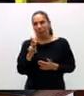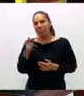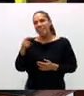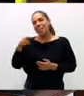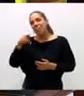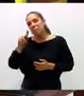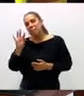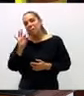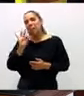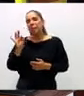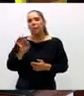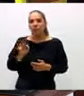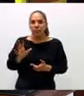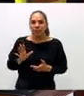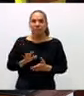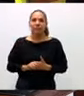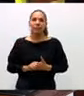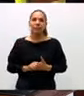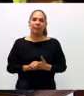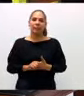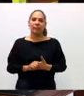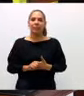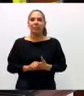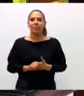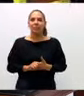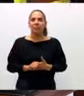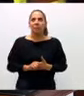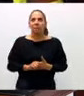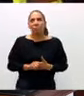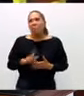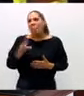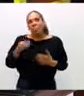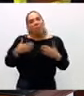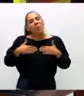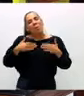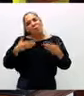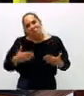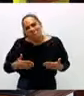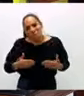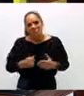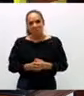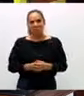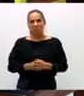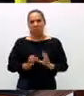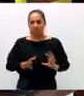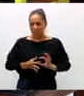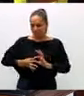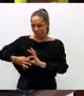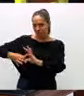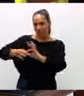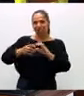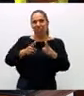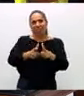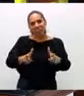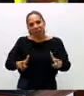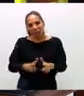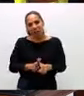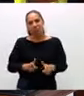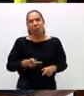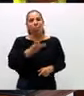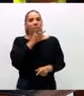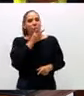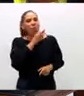una o dos personas que son así, ya desconfiamos de todo el grupo de padres y madres de